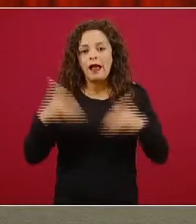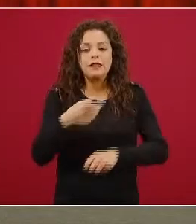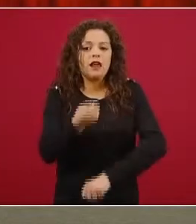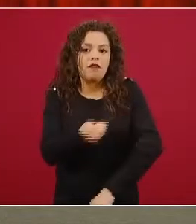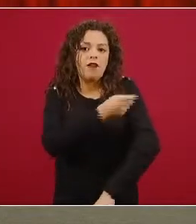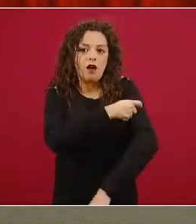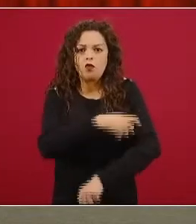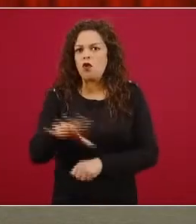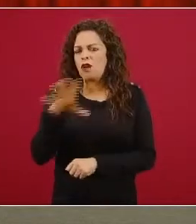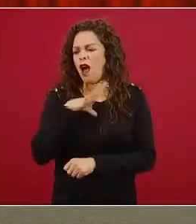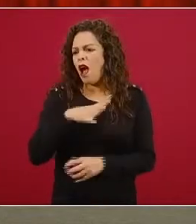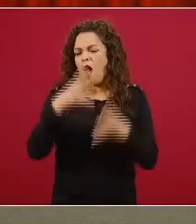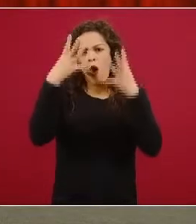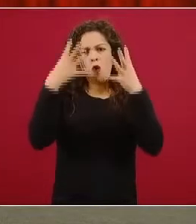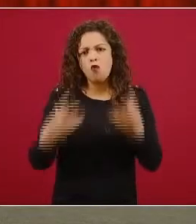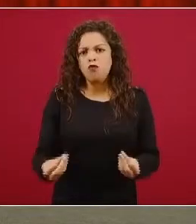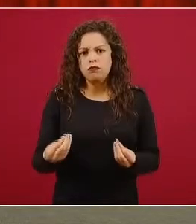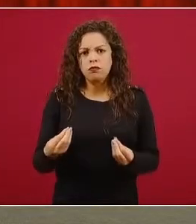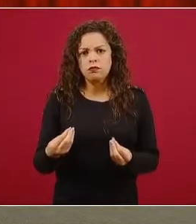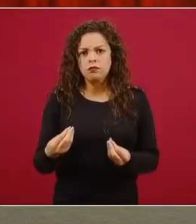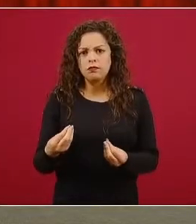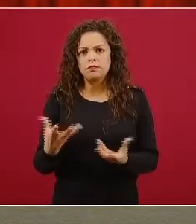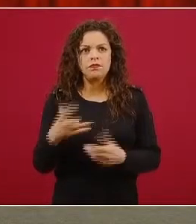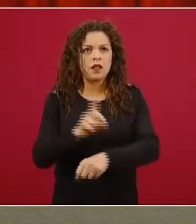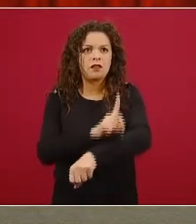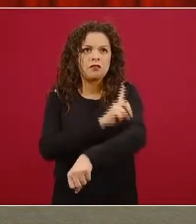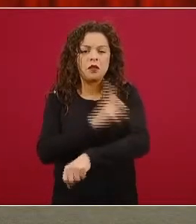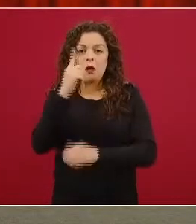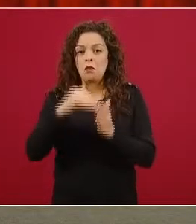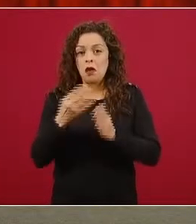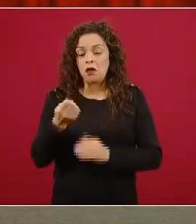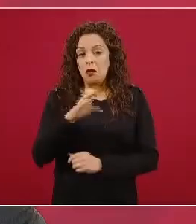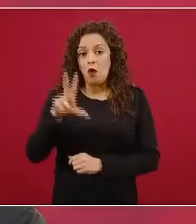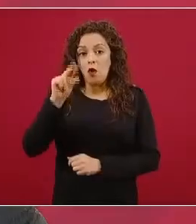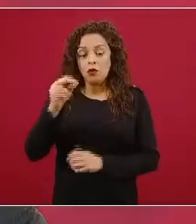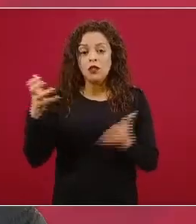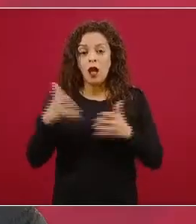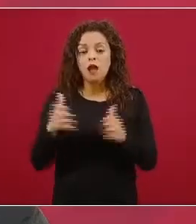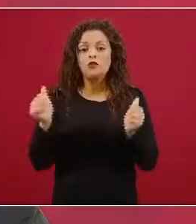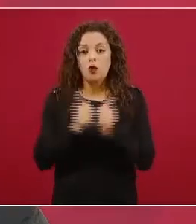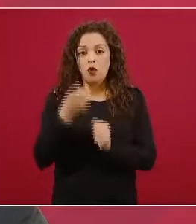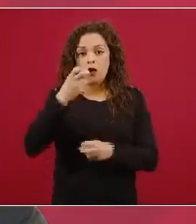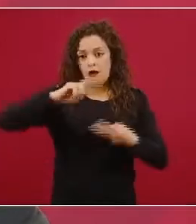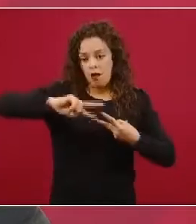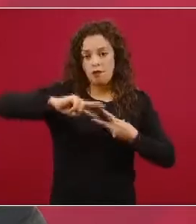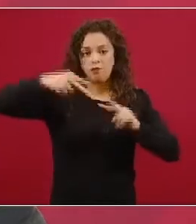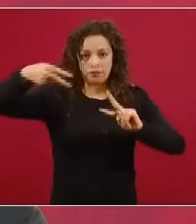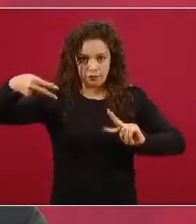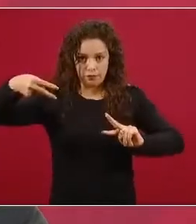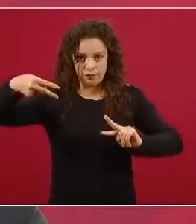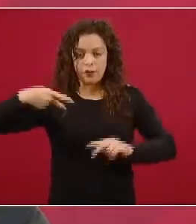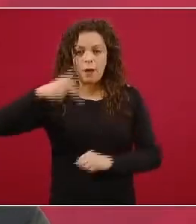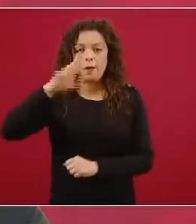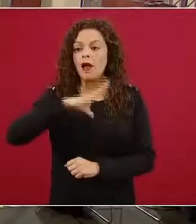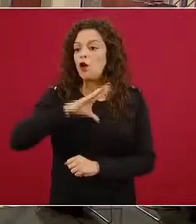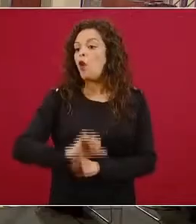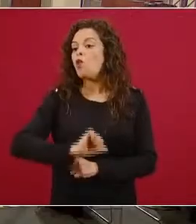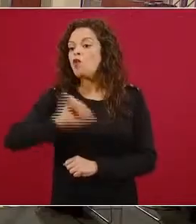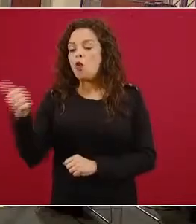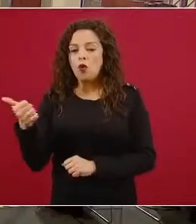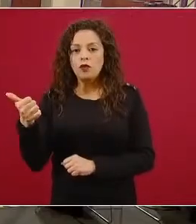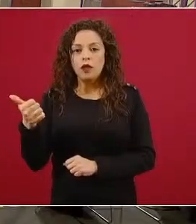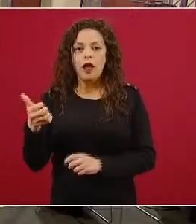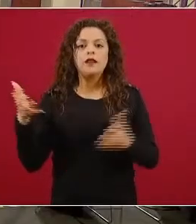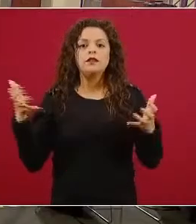múltiples vacunas que desde al menos los años 80 se hacen por ingeniería genética, aunque todavía hay otras que se siguen